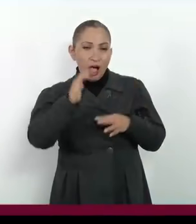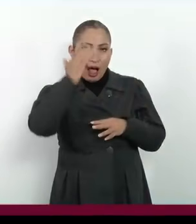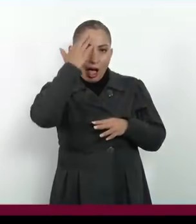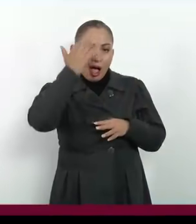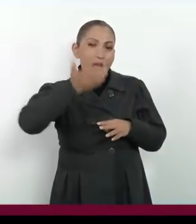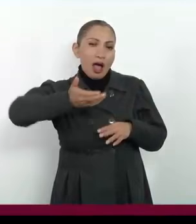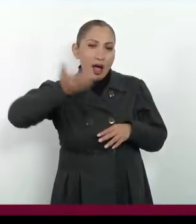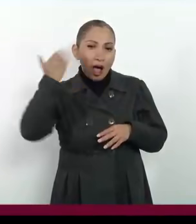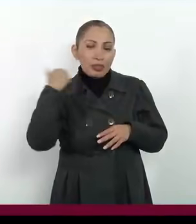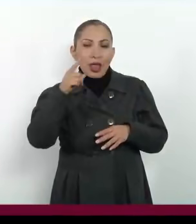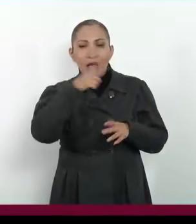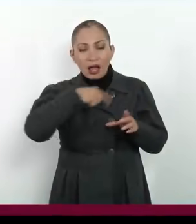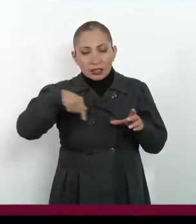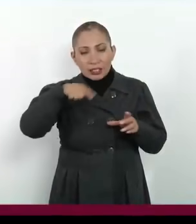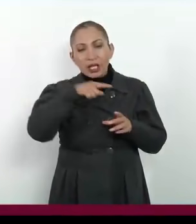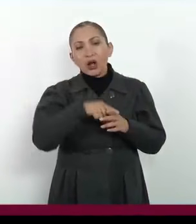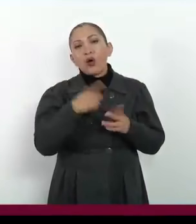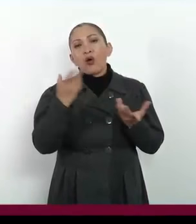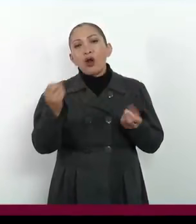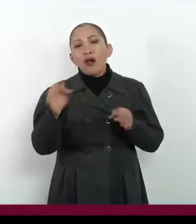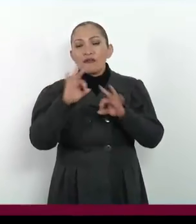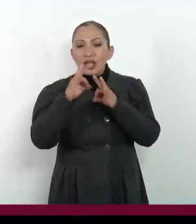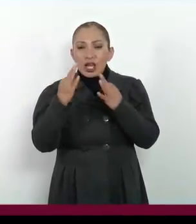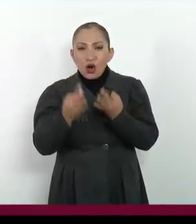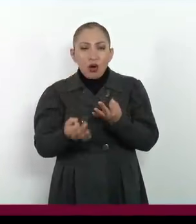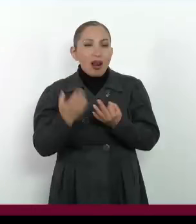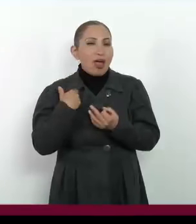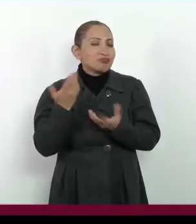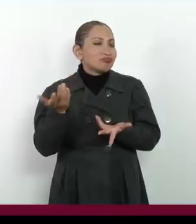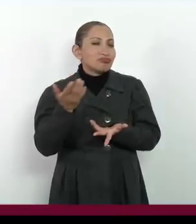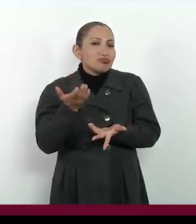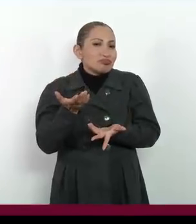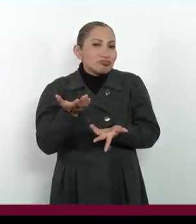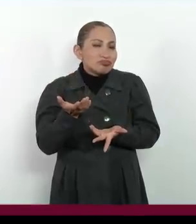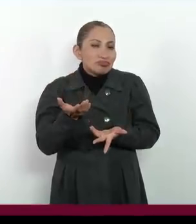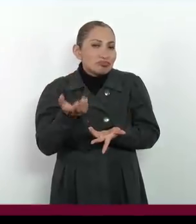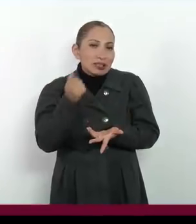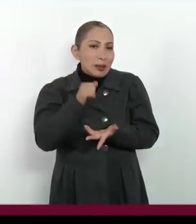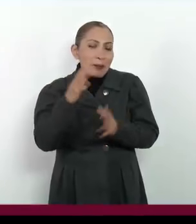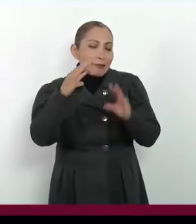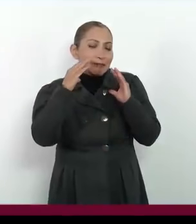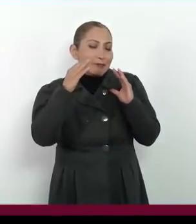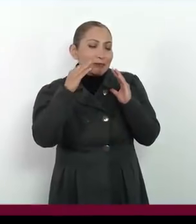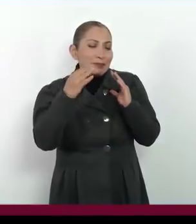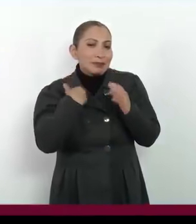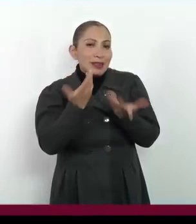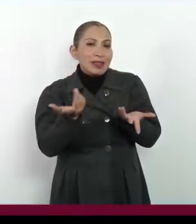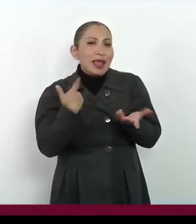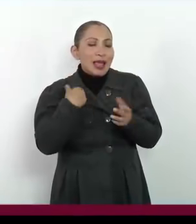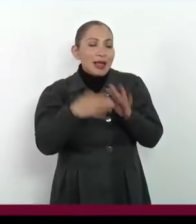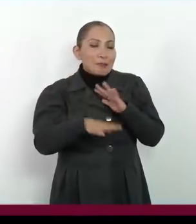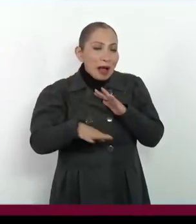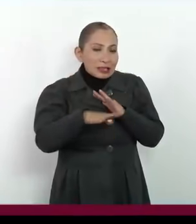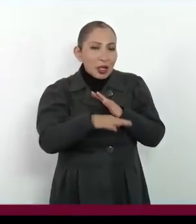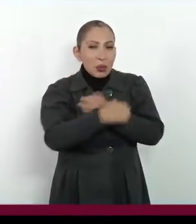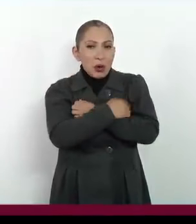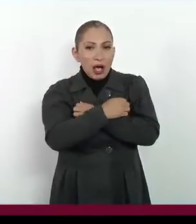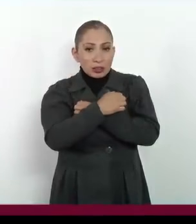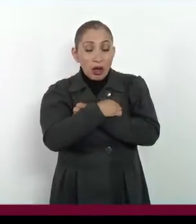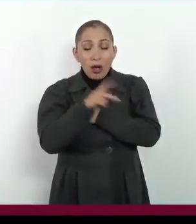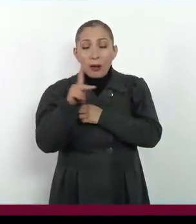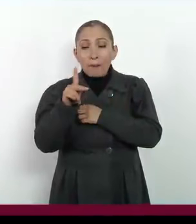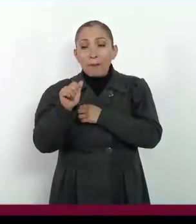yo ya conocía, por ejemplo, el círculo, pues es la figura geométrica que nos enseñan desde la educación básica.